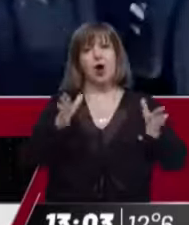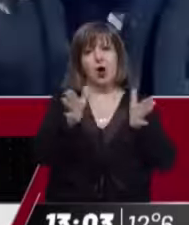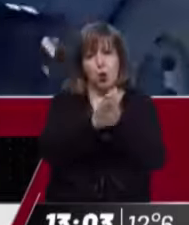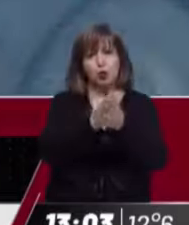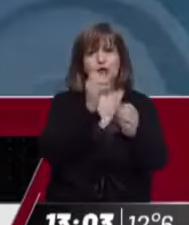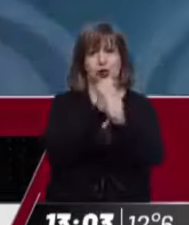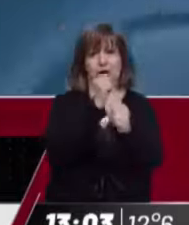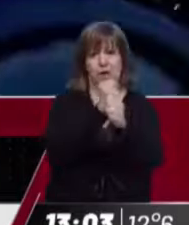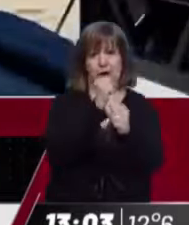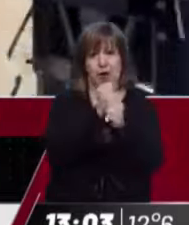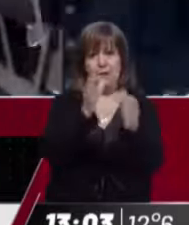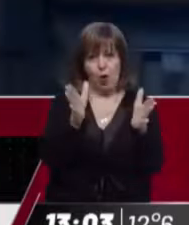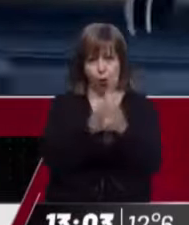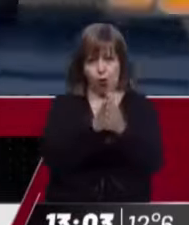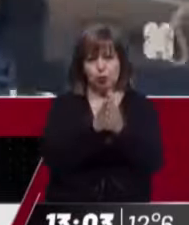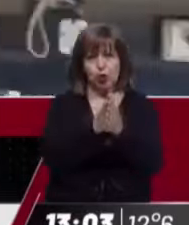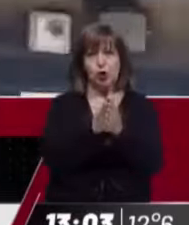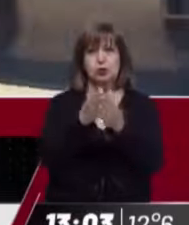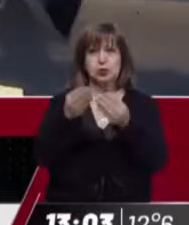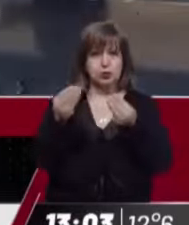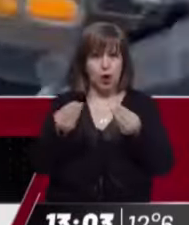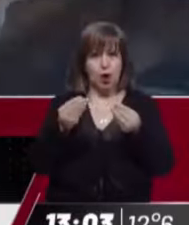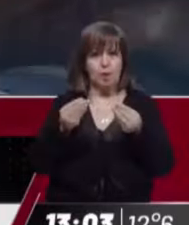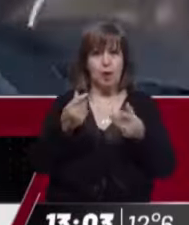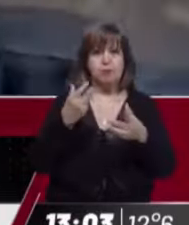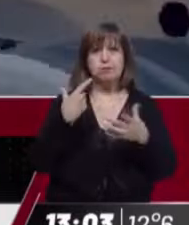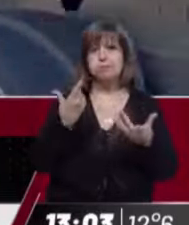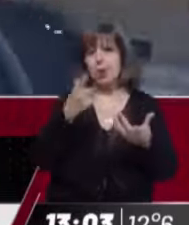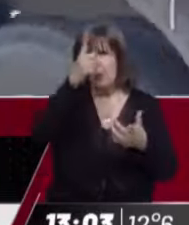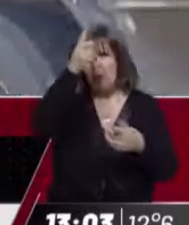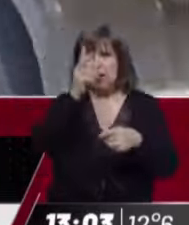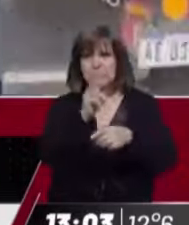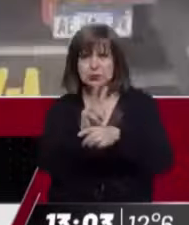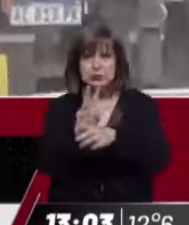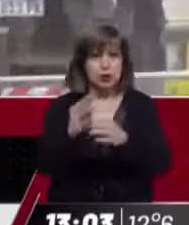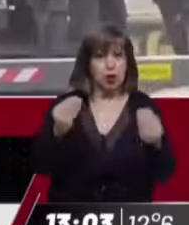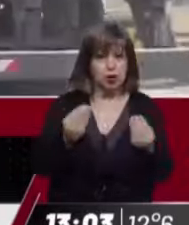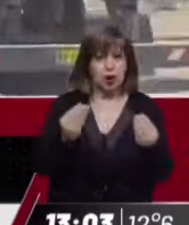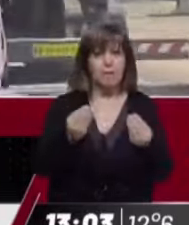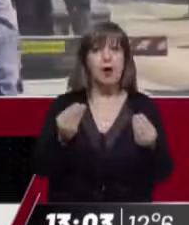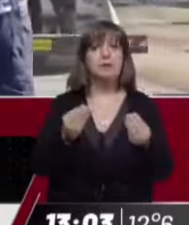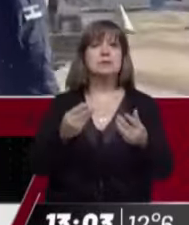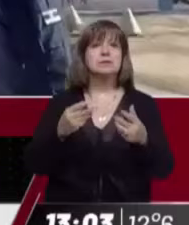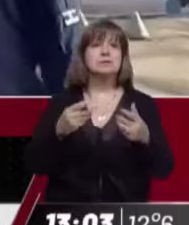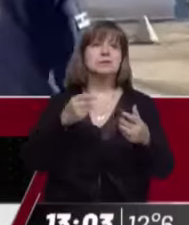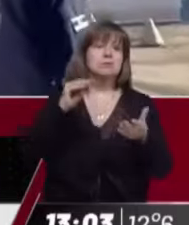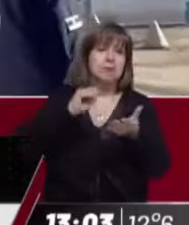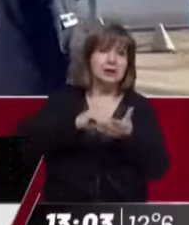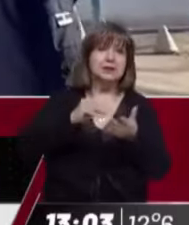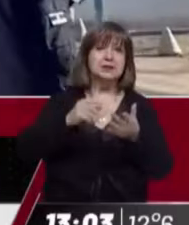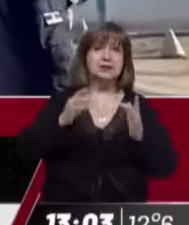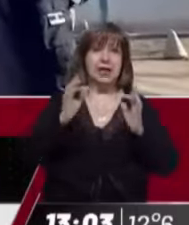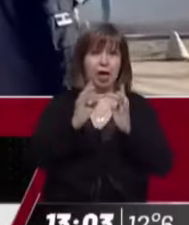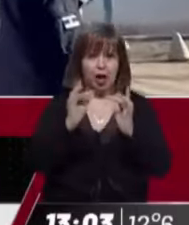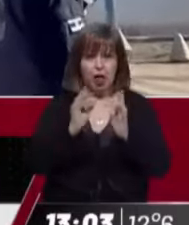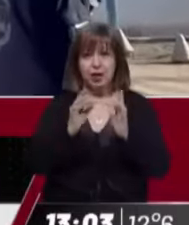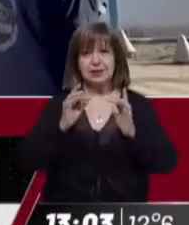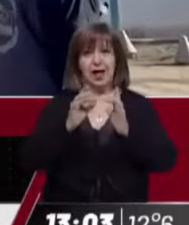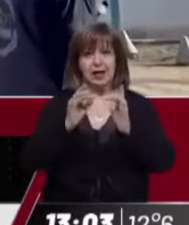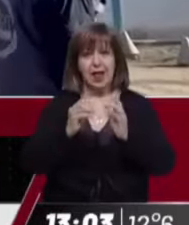lo ataquemos juntos, y de eso se tratan estos operativos. Pero es mucho más ambicioso porque